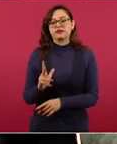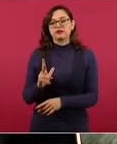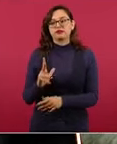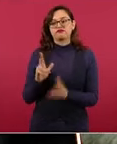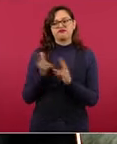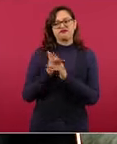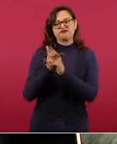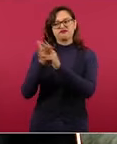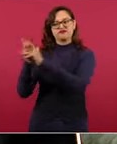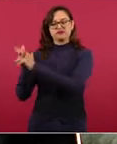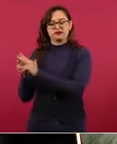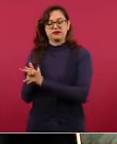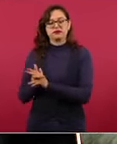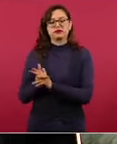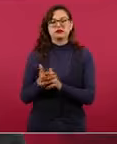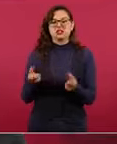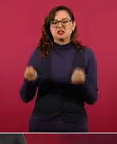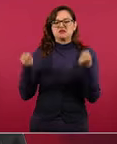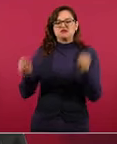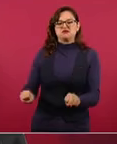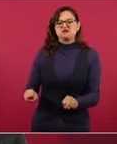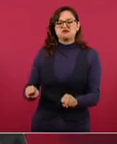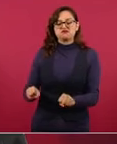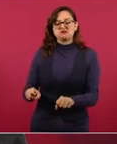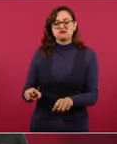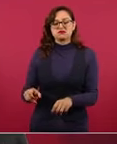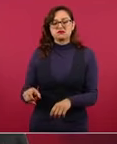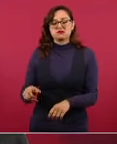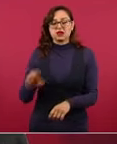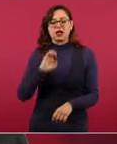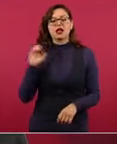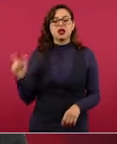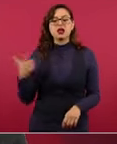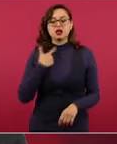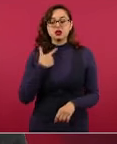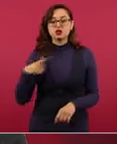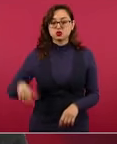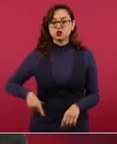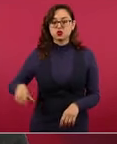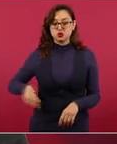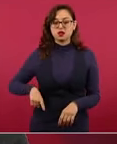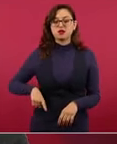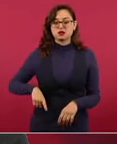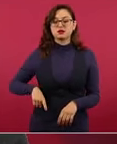por el autoritarismo del régimen y